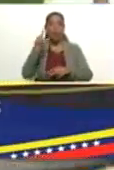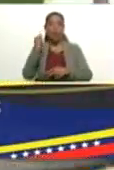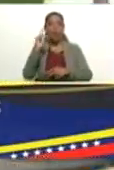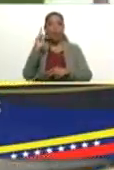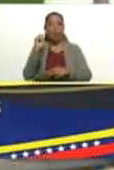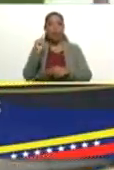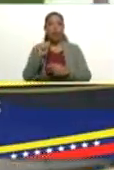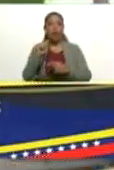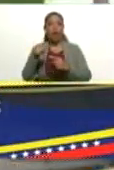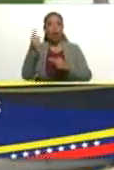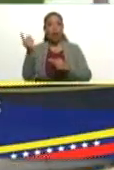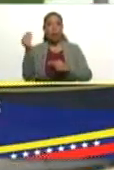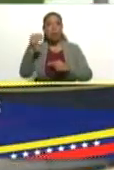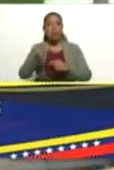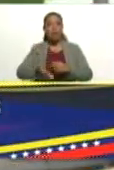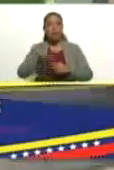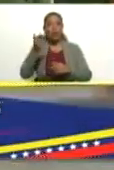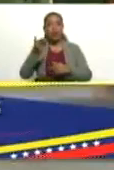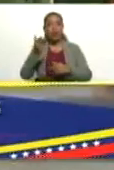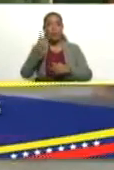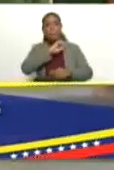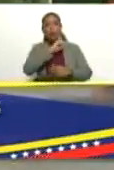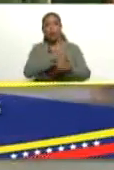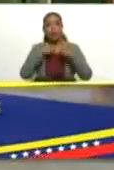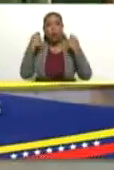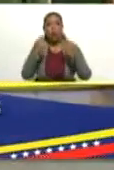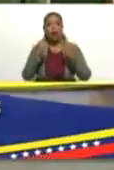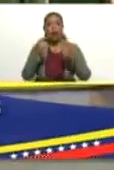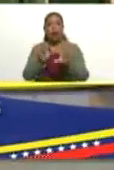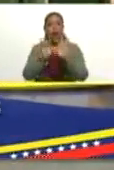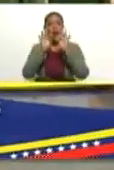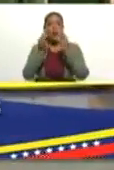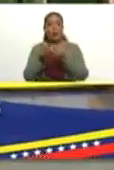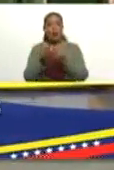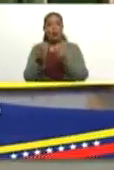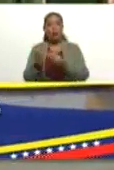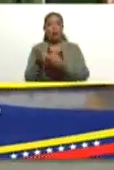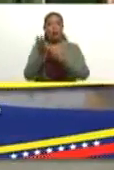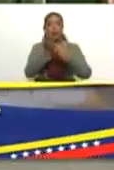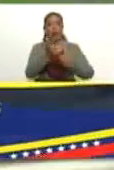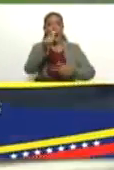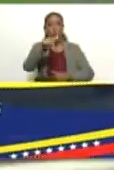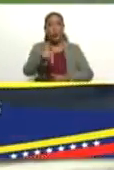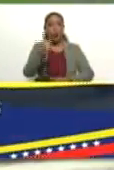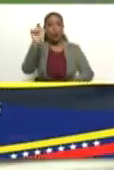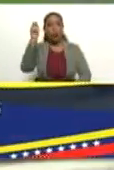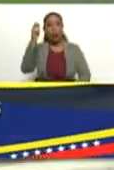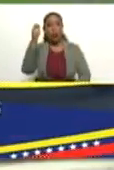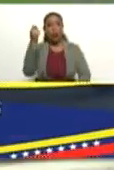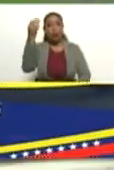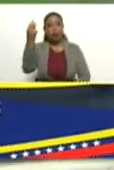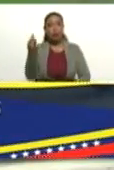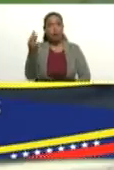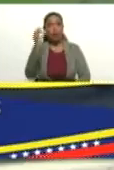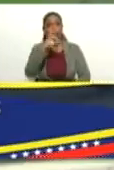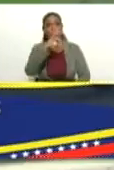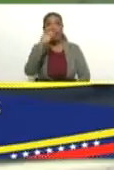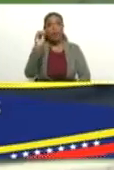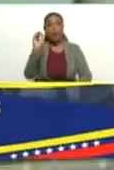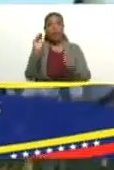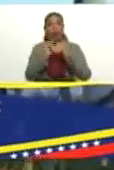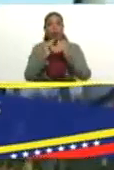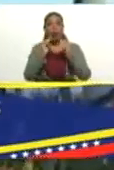y lo más importante, el Poder Popular y las familias que van a recibir hoy sus llaves de estas 30 viviendas.